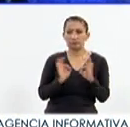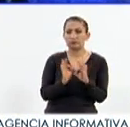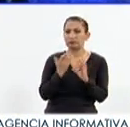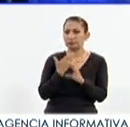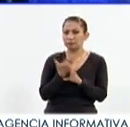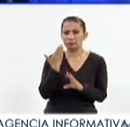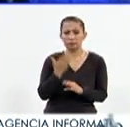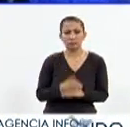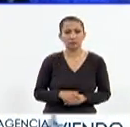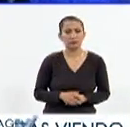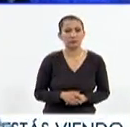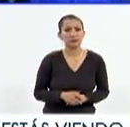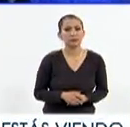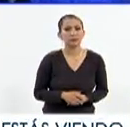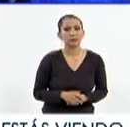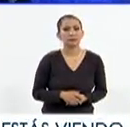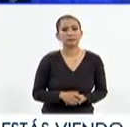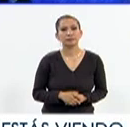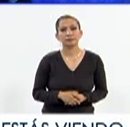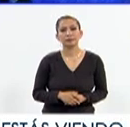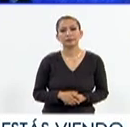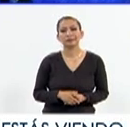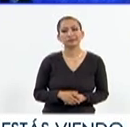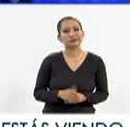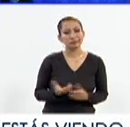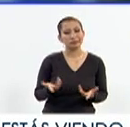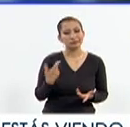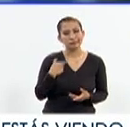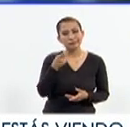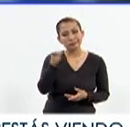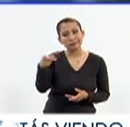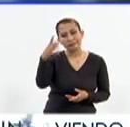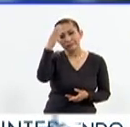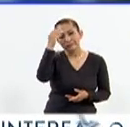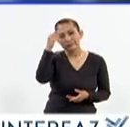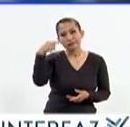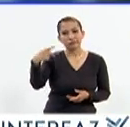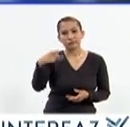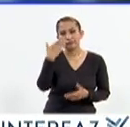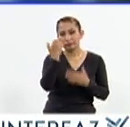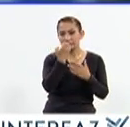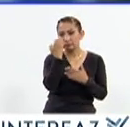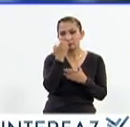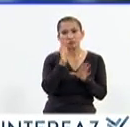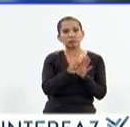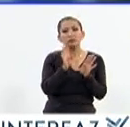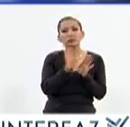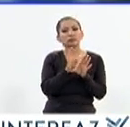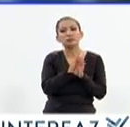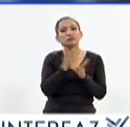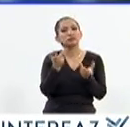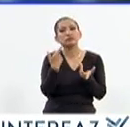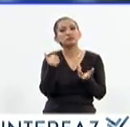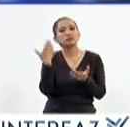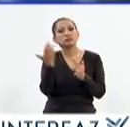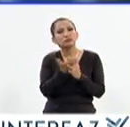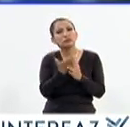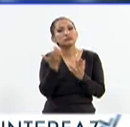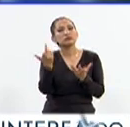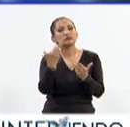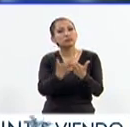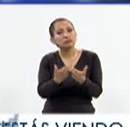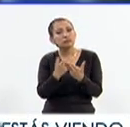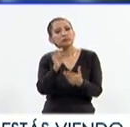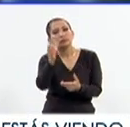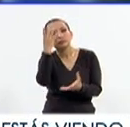muy cuidada. Y bueno, por supuesto, lo que aprendiste en tu escuela. ¿Cómo fue esta parte académica? ¿Qué fue las